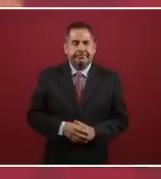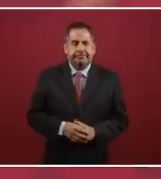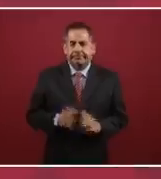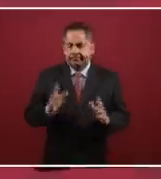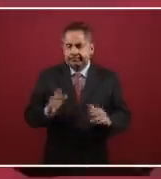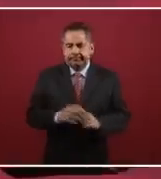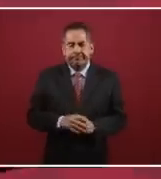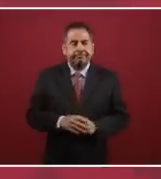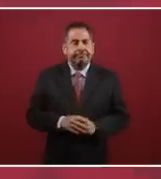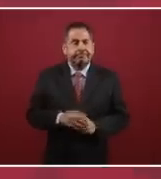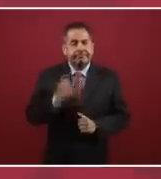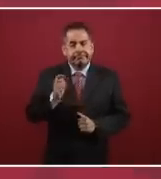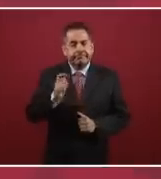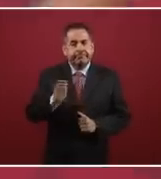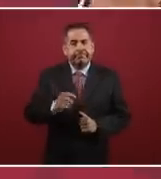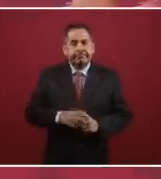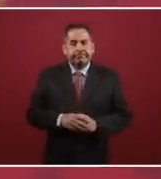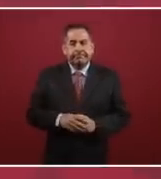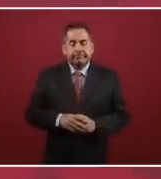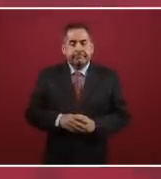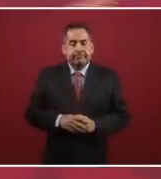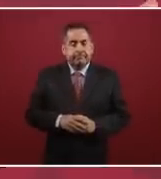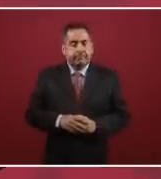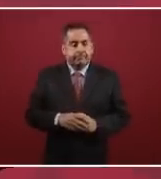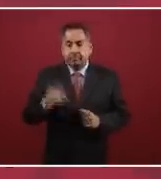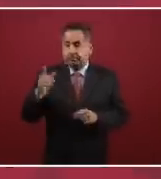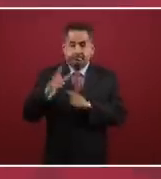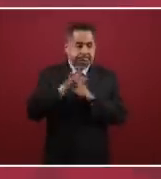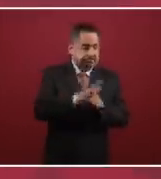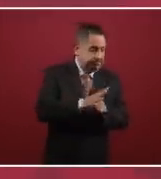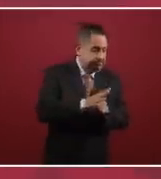Y no solo es eso, sino que no se resuelve nada